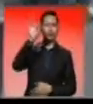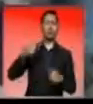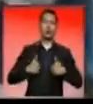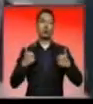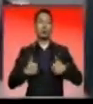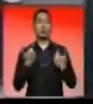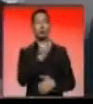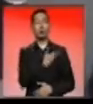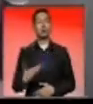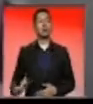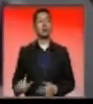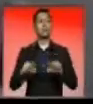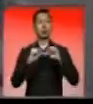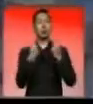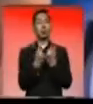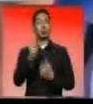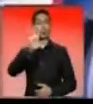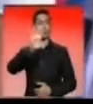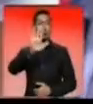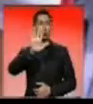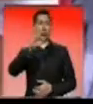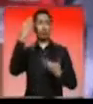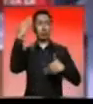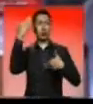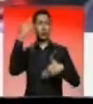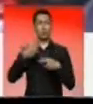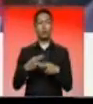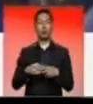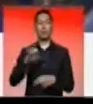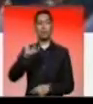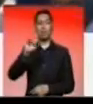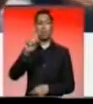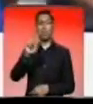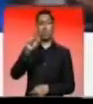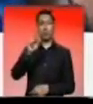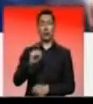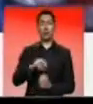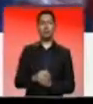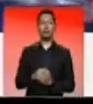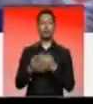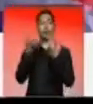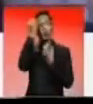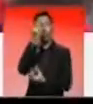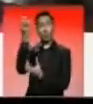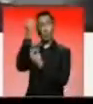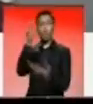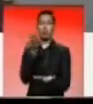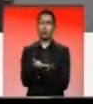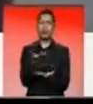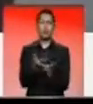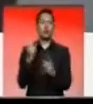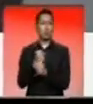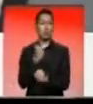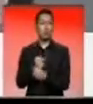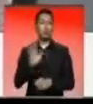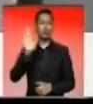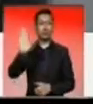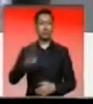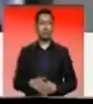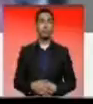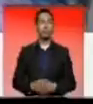la presidencia por el Movimiento Compromiso Social, Iván Espinel, para dar a conocer una vez sus propuestas de trabajo. Espinel,